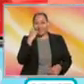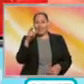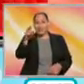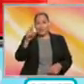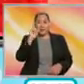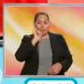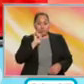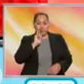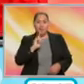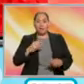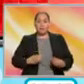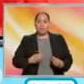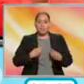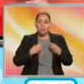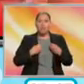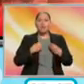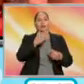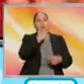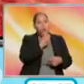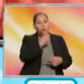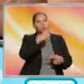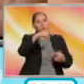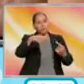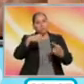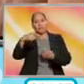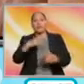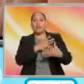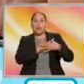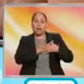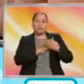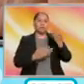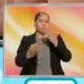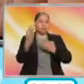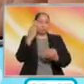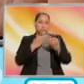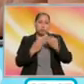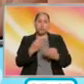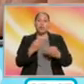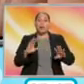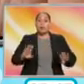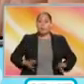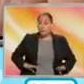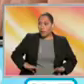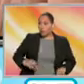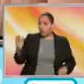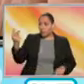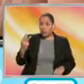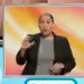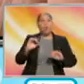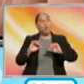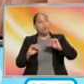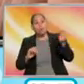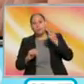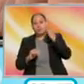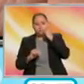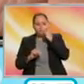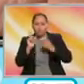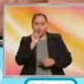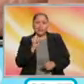por ejemplo, una vida rodeada de hombres que la amaban, la adoraron, fueran su pareja o no. Ella siempre marcó como